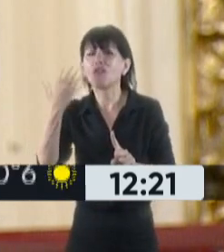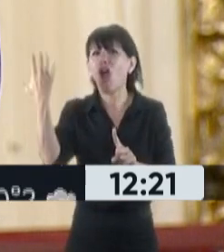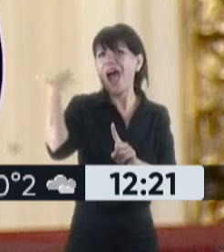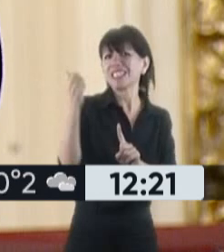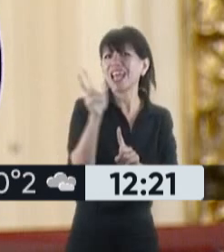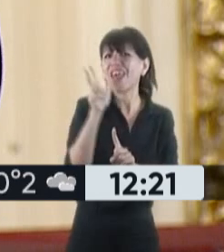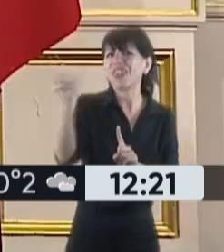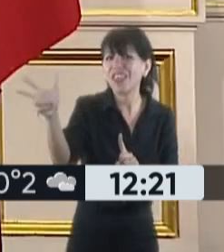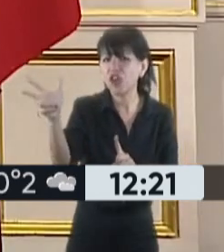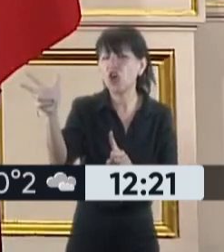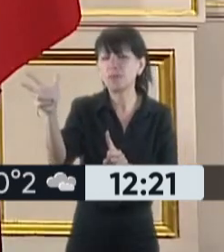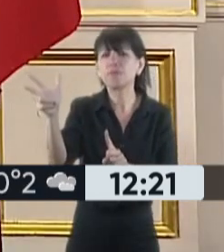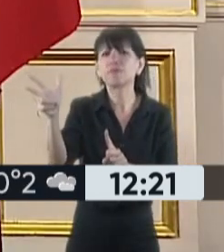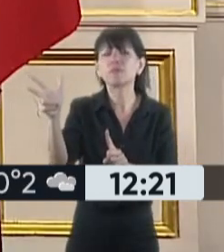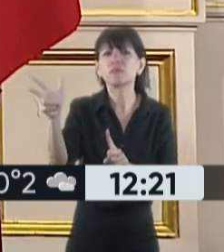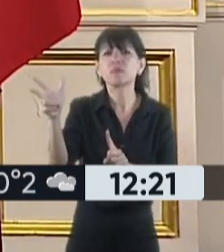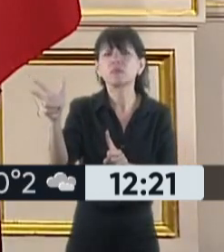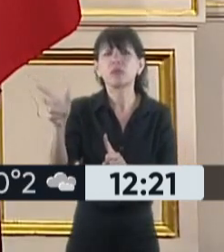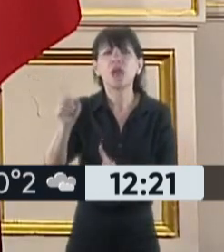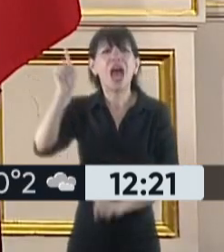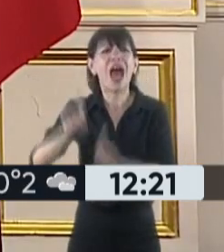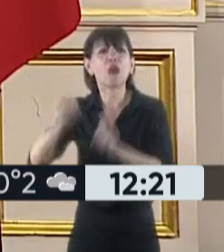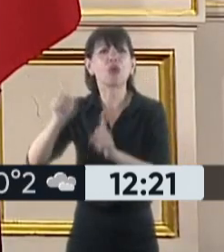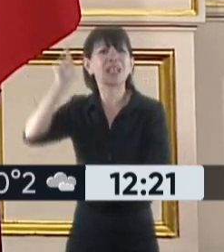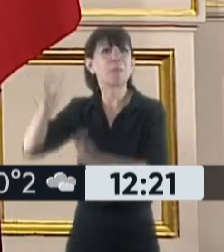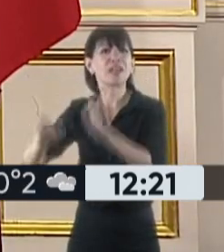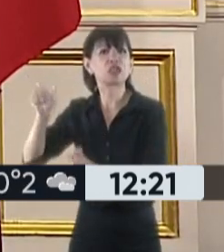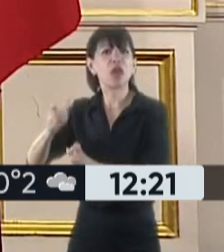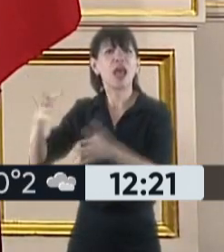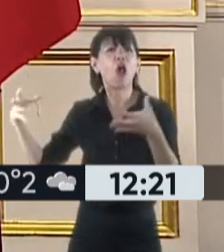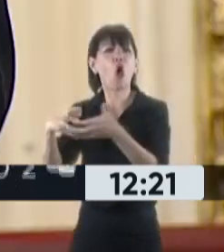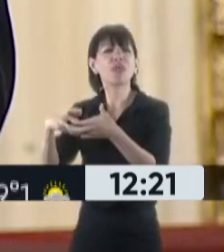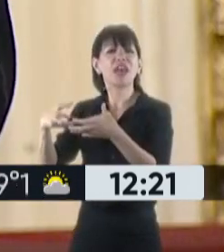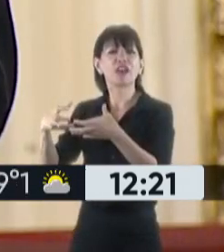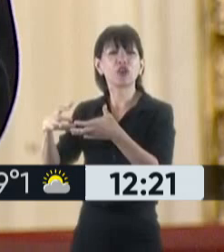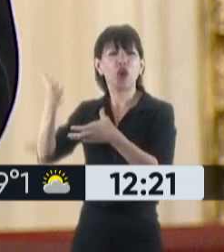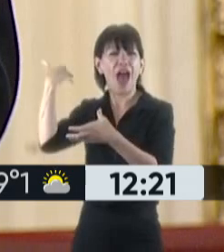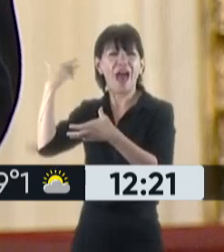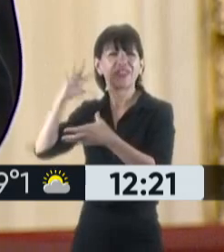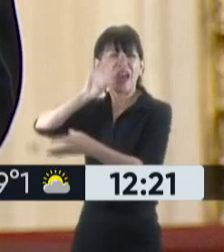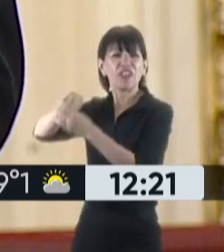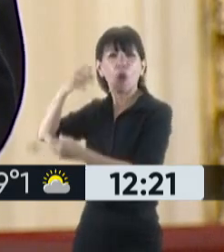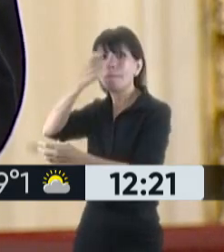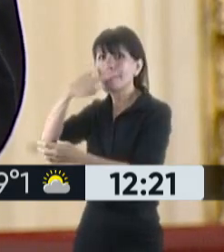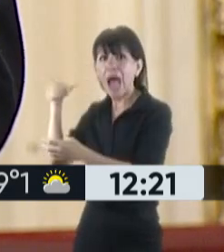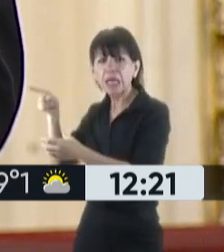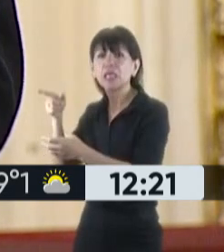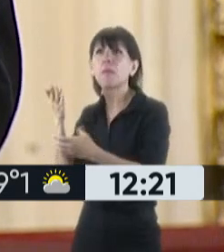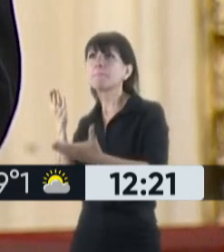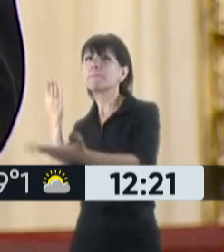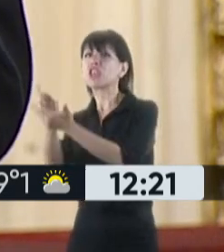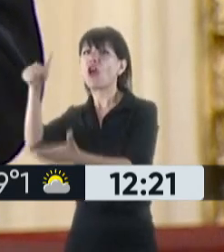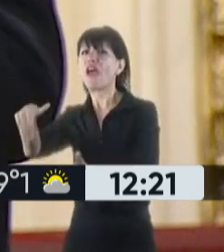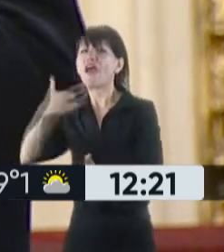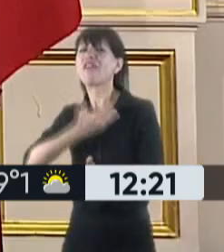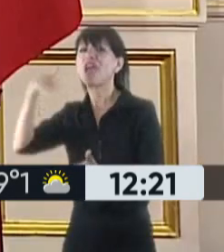que exfuncionarios del gobierno de Mauricio Macri habrían pedido que no el fondo no gire divisas a nuestro país.